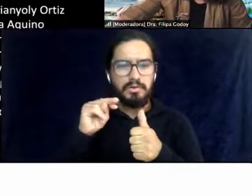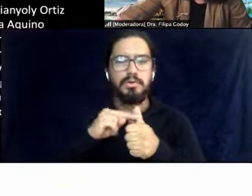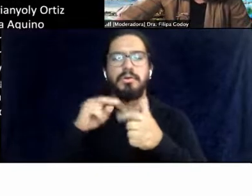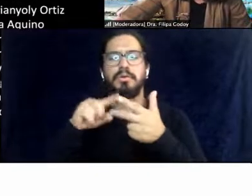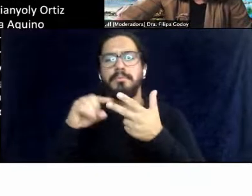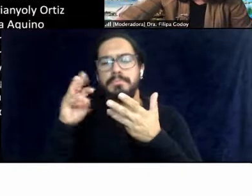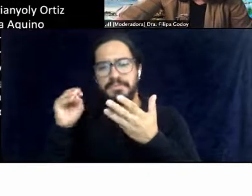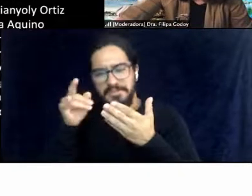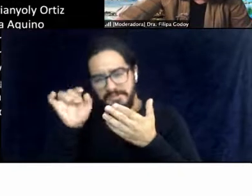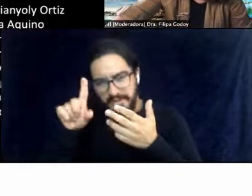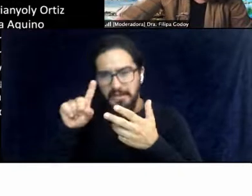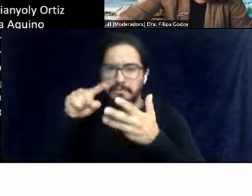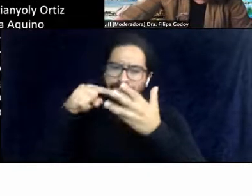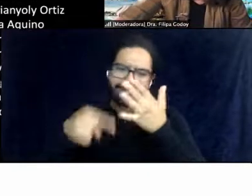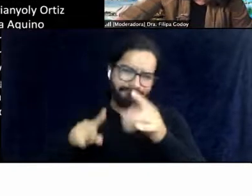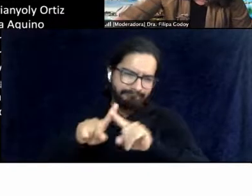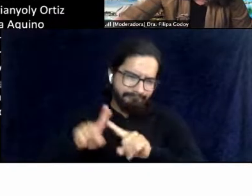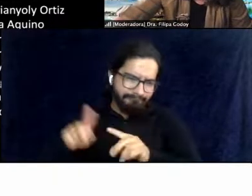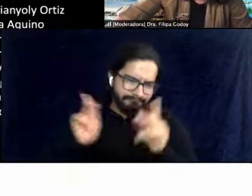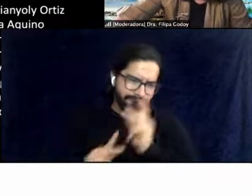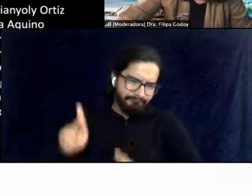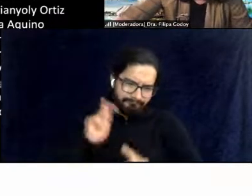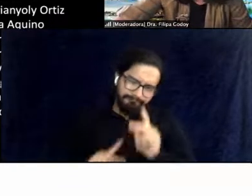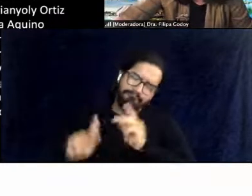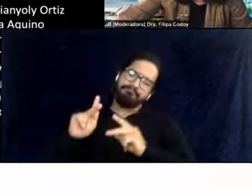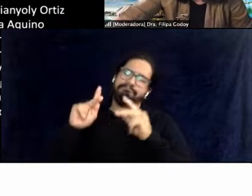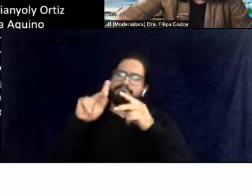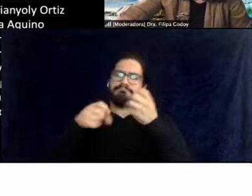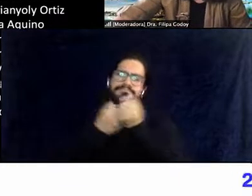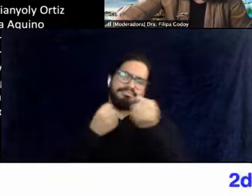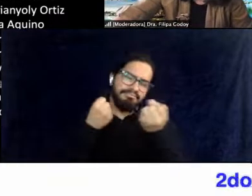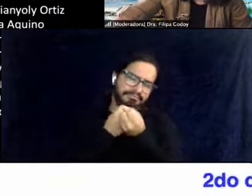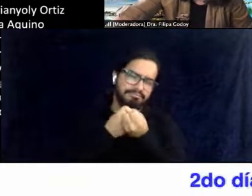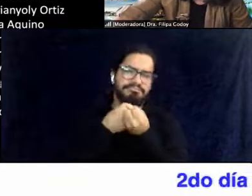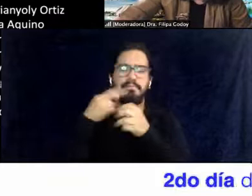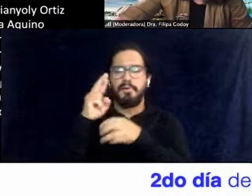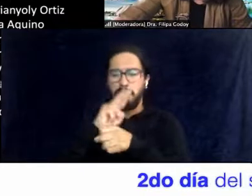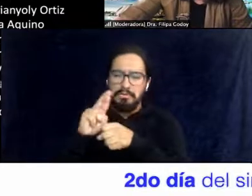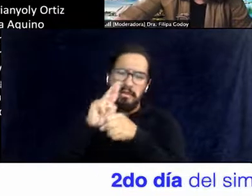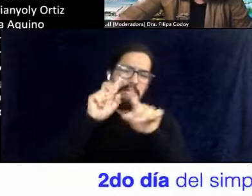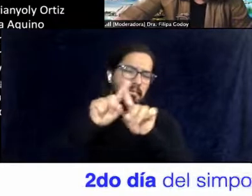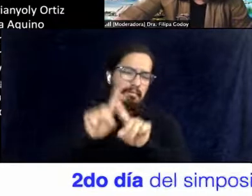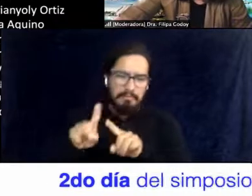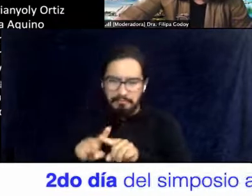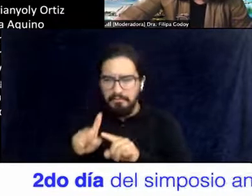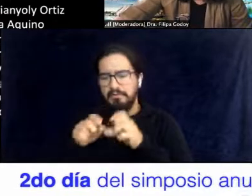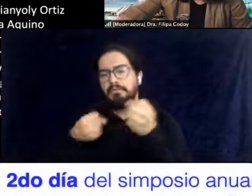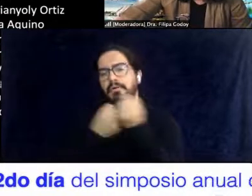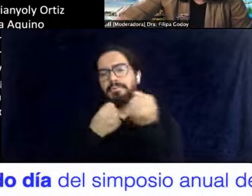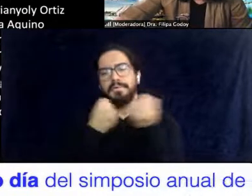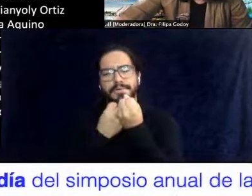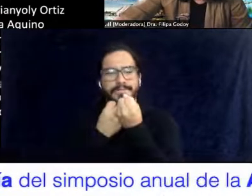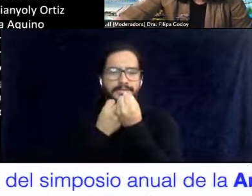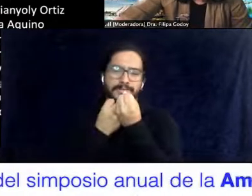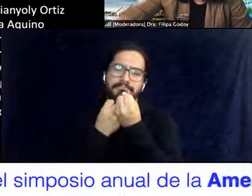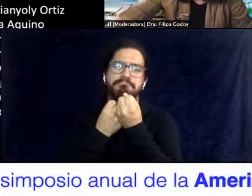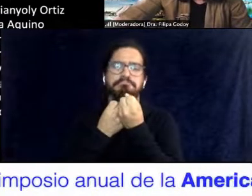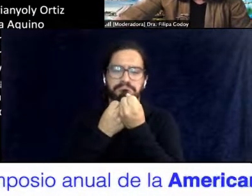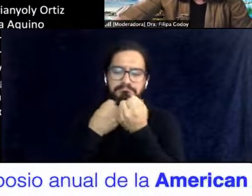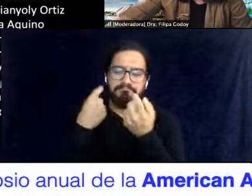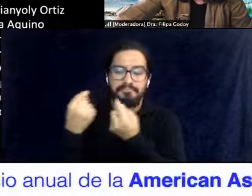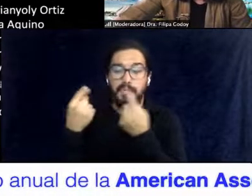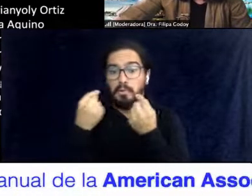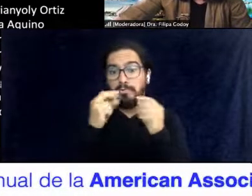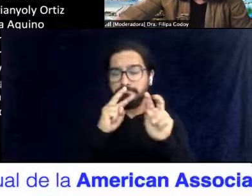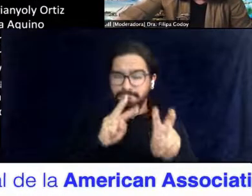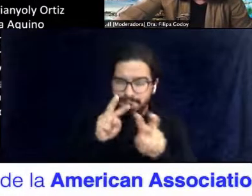Giovanna Guerrero, Margarita Irizarry, Rafael Tosado, Carlos Malavé. Todos ellos han estado de revisores de los abstracts